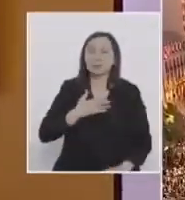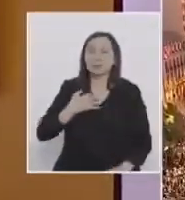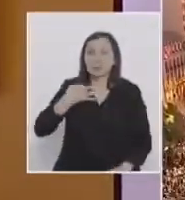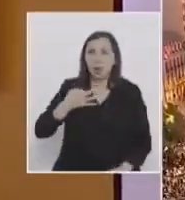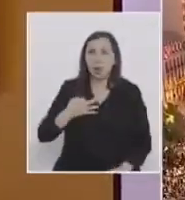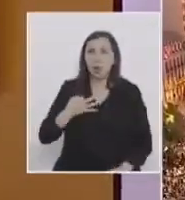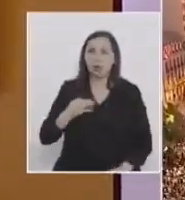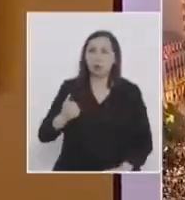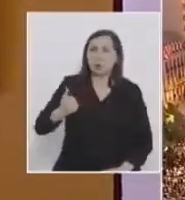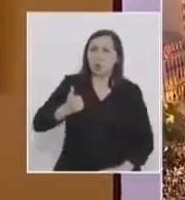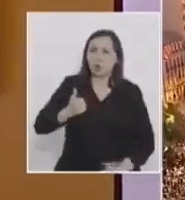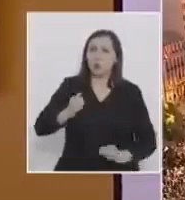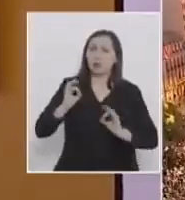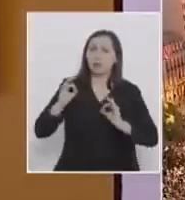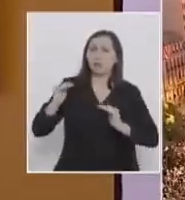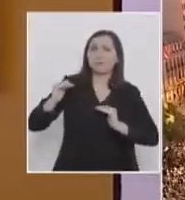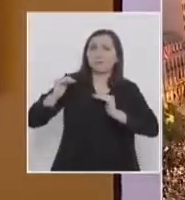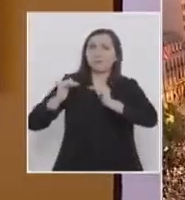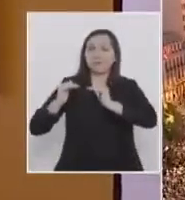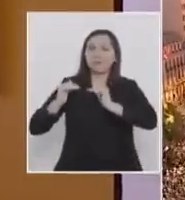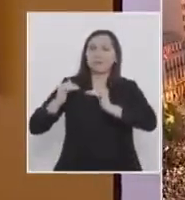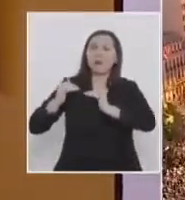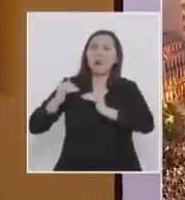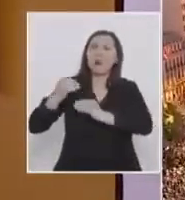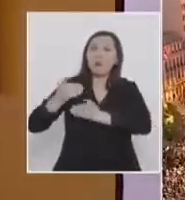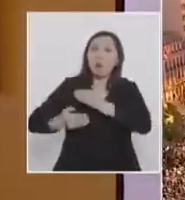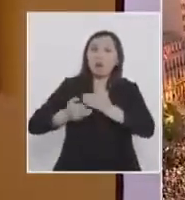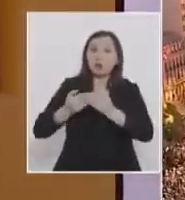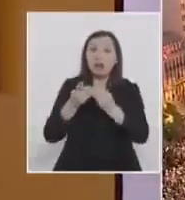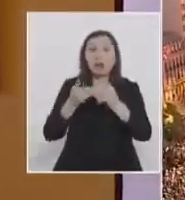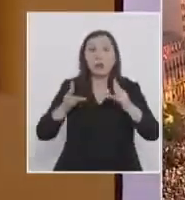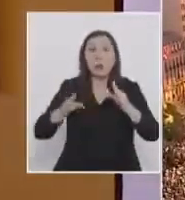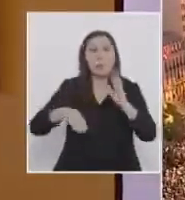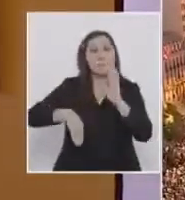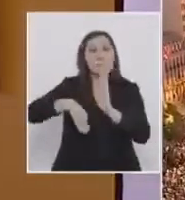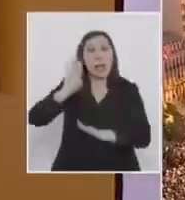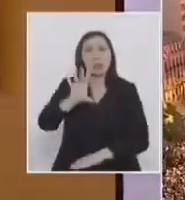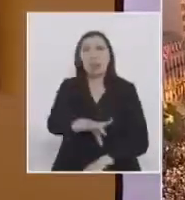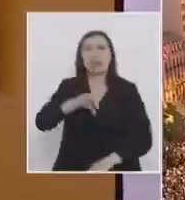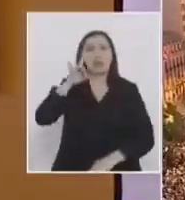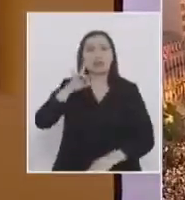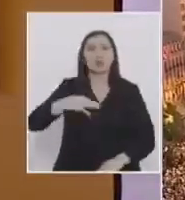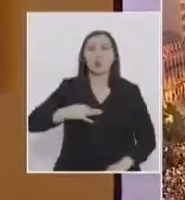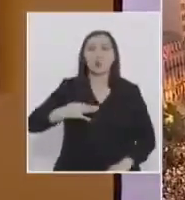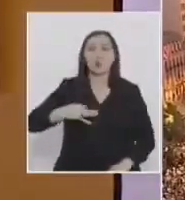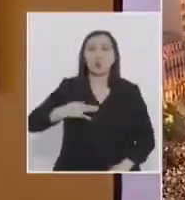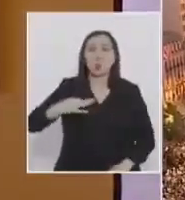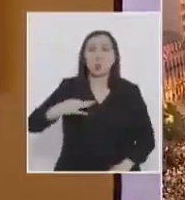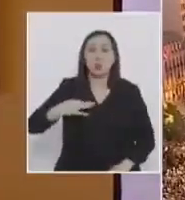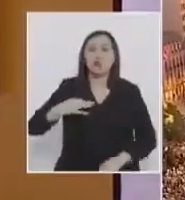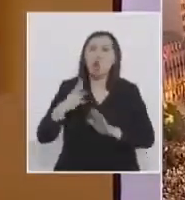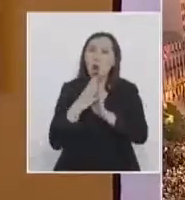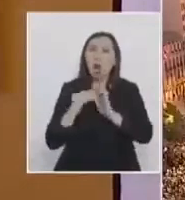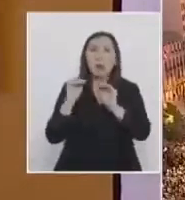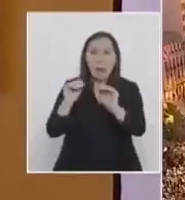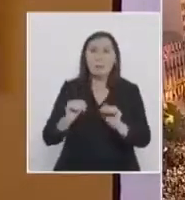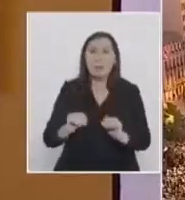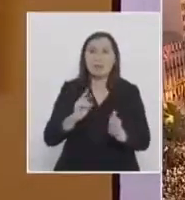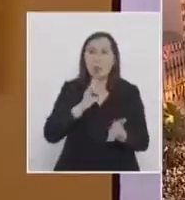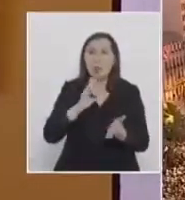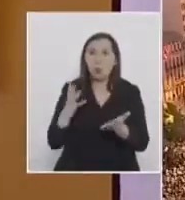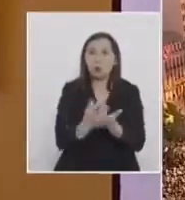estar a la altura de este proceso democrático que fue decidido por una inmensa mayoría ciudadana. Repliquemos ese